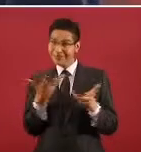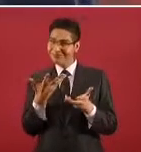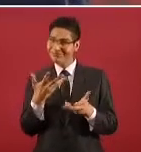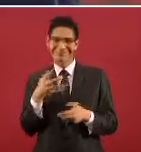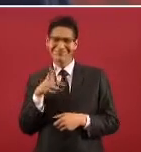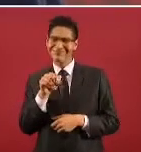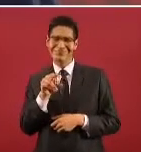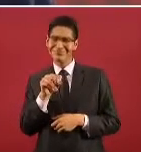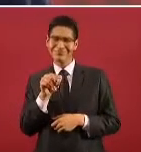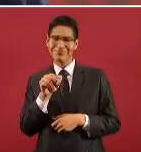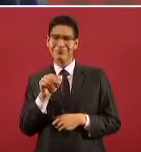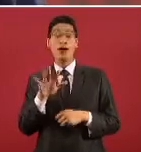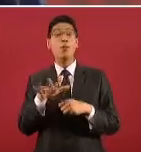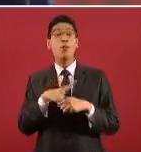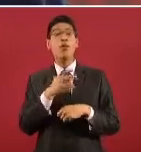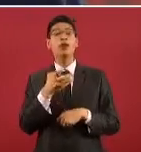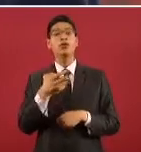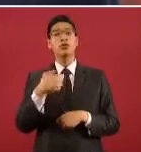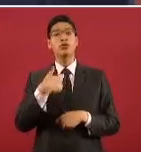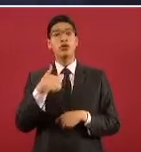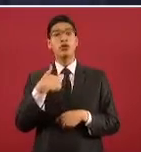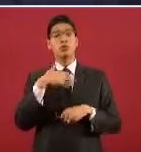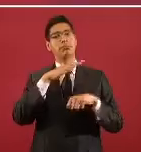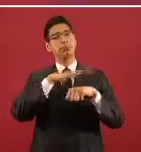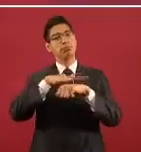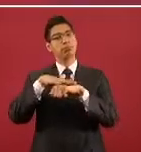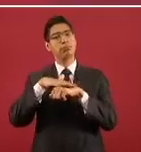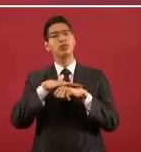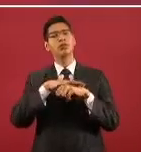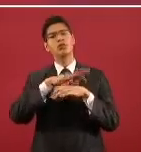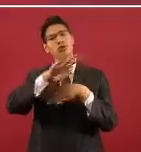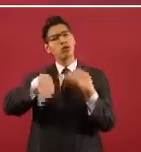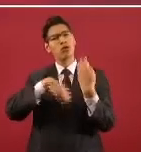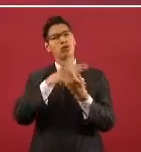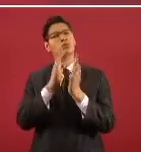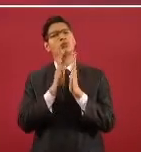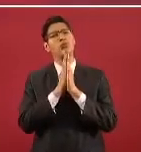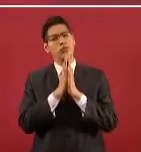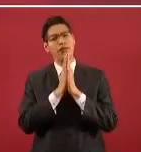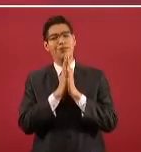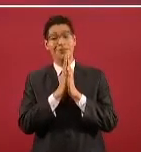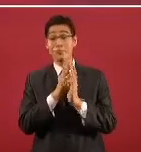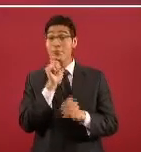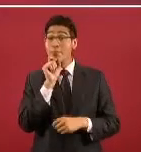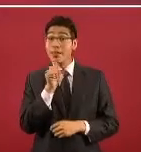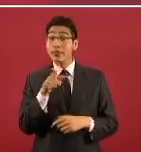eso el llamado a la unidad es al pueblo.